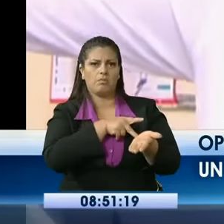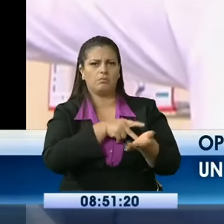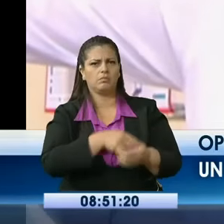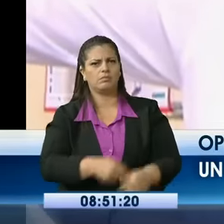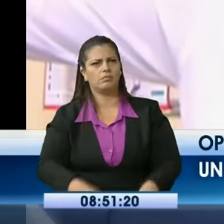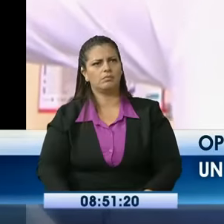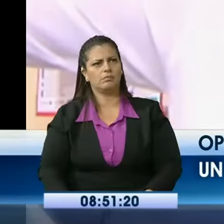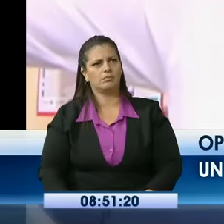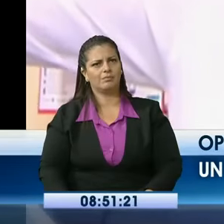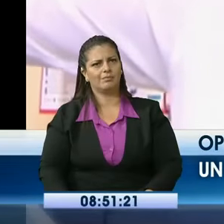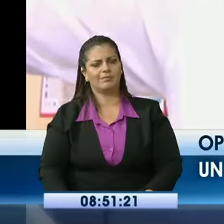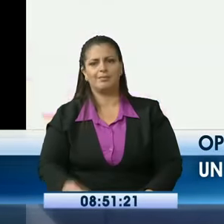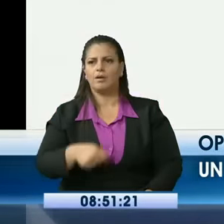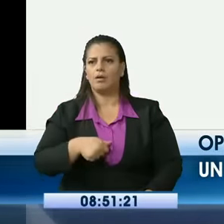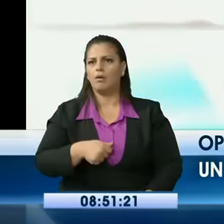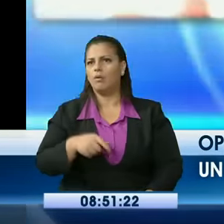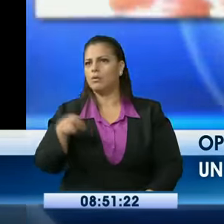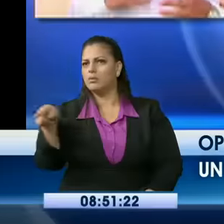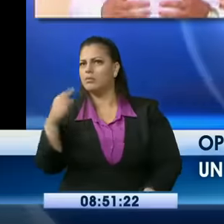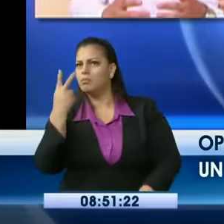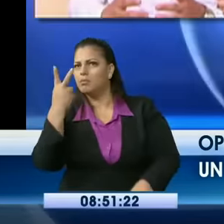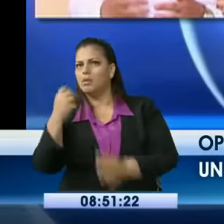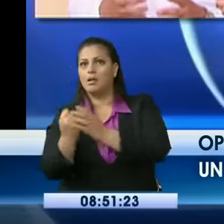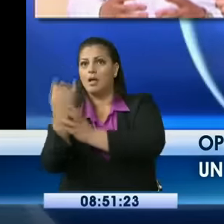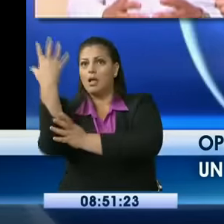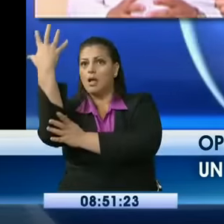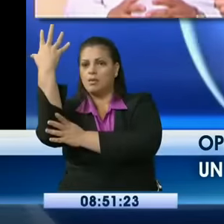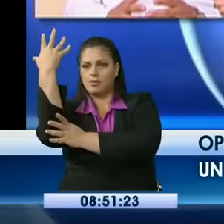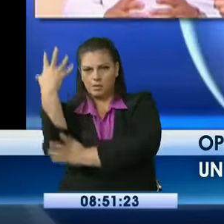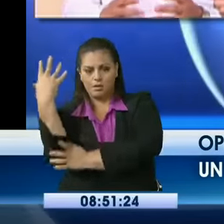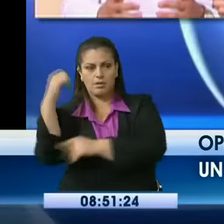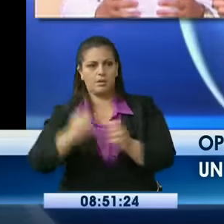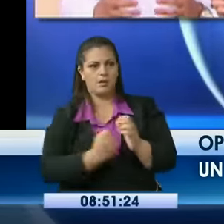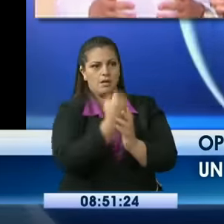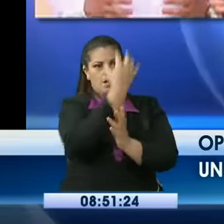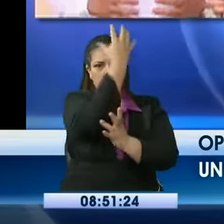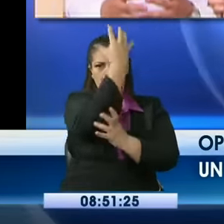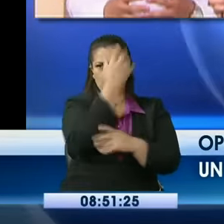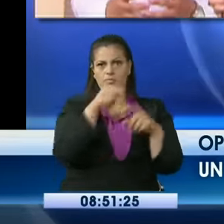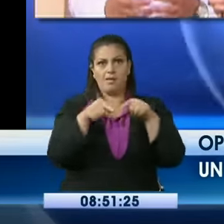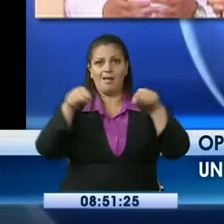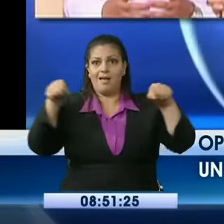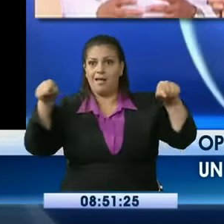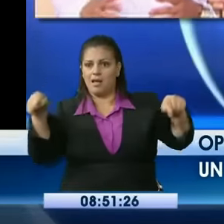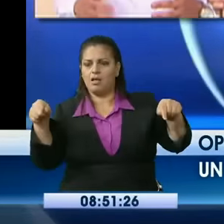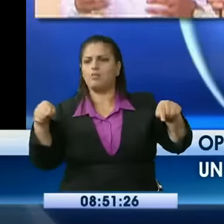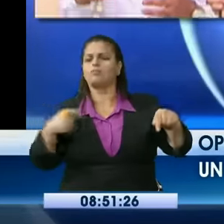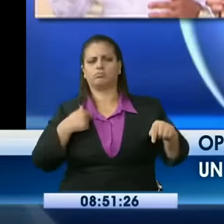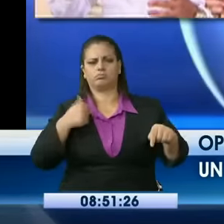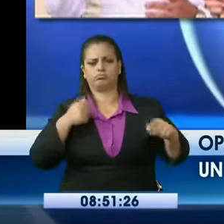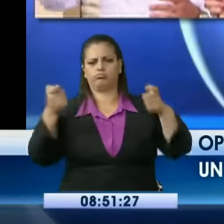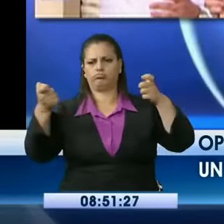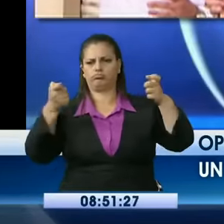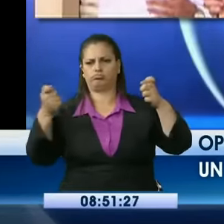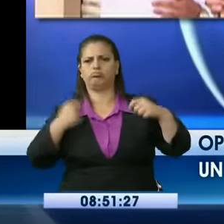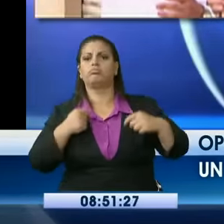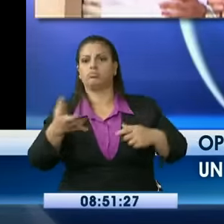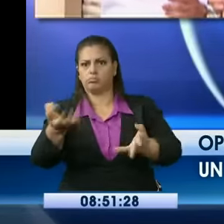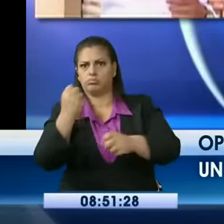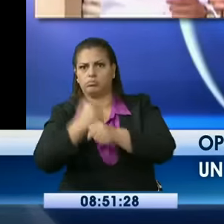pone ahí, le guarda de árbol a árbol. También lo que le pedimos que nos ayude con la empresa eléctrica, que se una a este operativo, puesto que en ciertas ocasiones